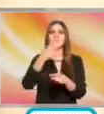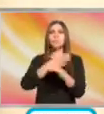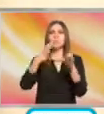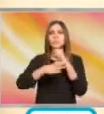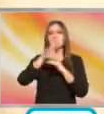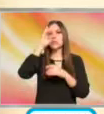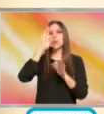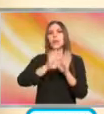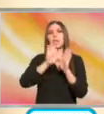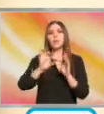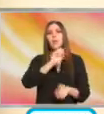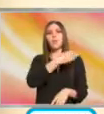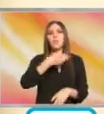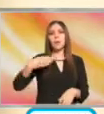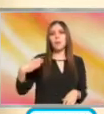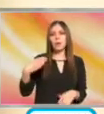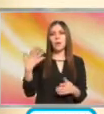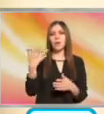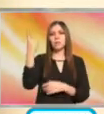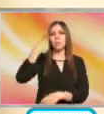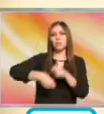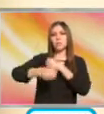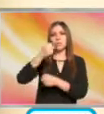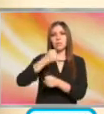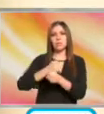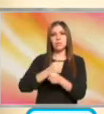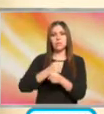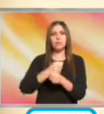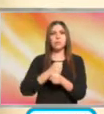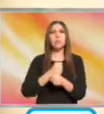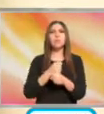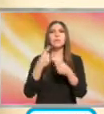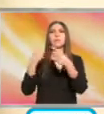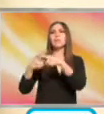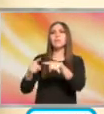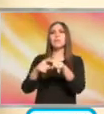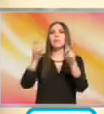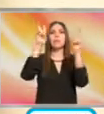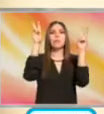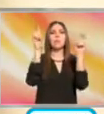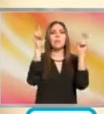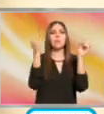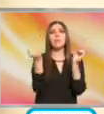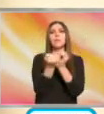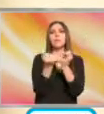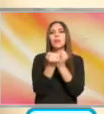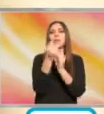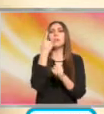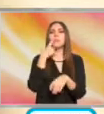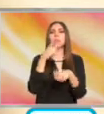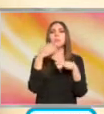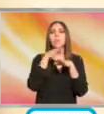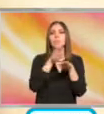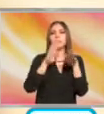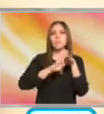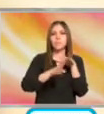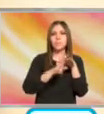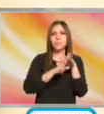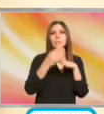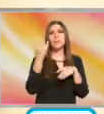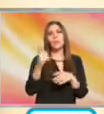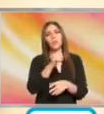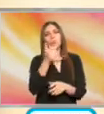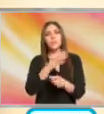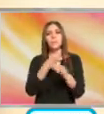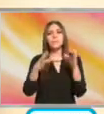restricciones. Por ejemplo, Obama tuvo una el año pasado para diferentes temas que tenían que ver también con cuestiones migratorias. Y algo muy interesante